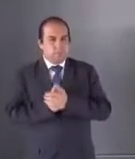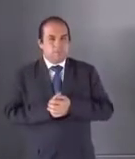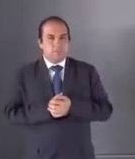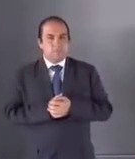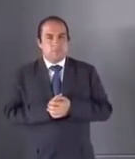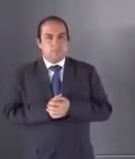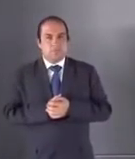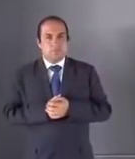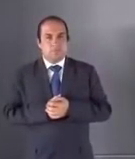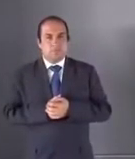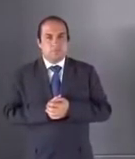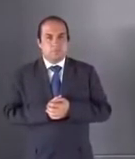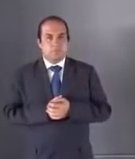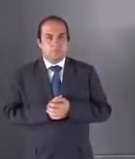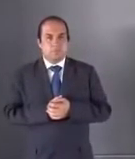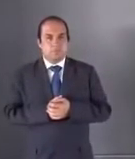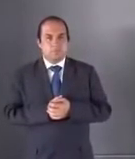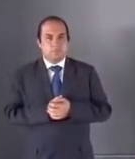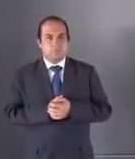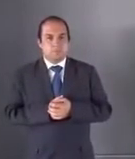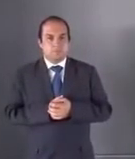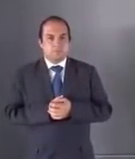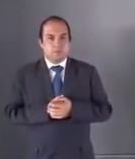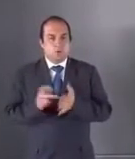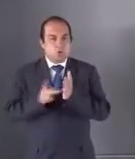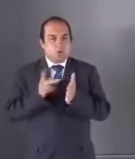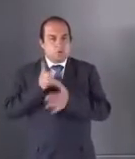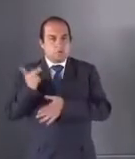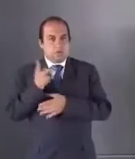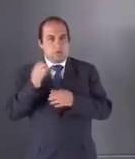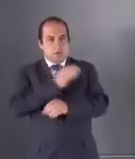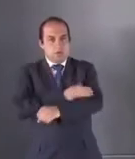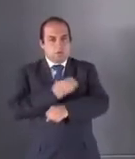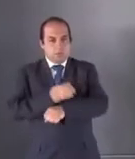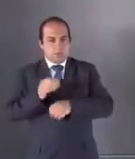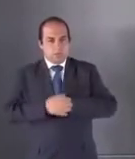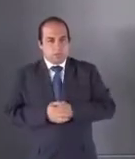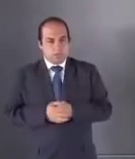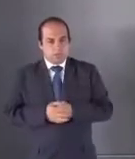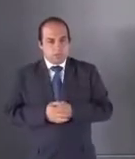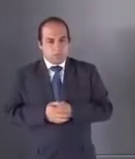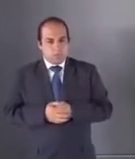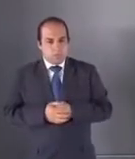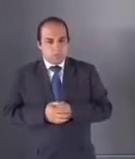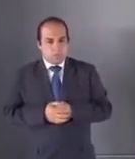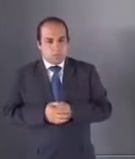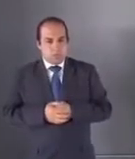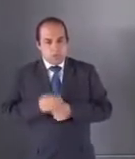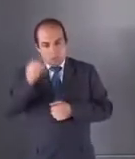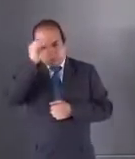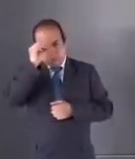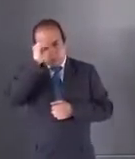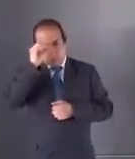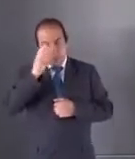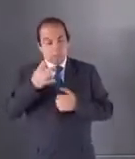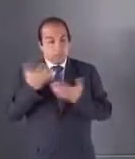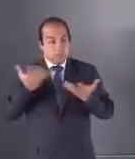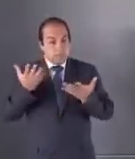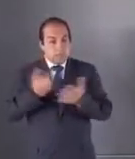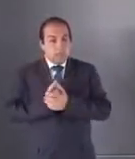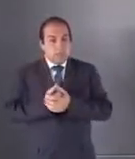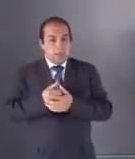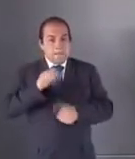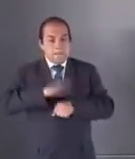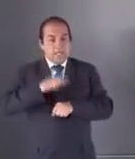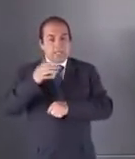la pregunta de mi compañero en el sentido de la Auditoría Superior de la Federación, las observaciones que se hacen son por más